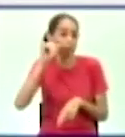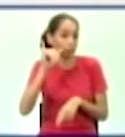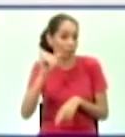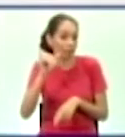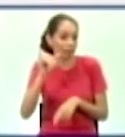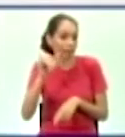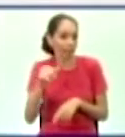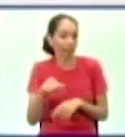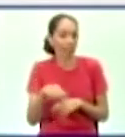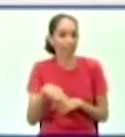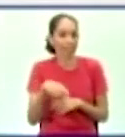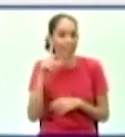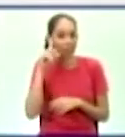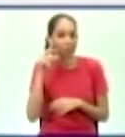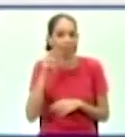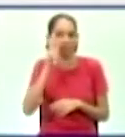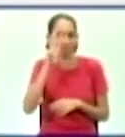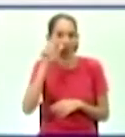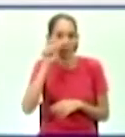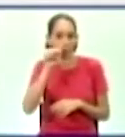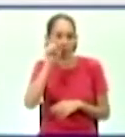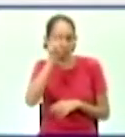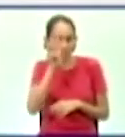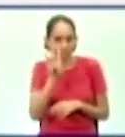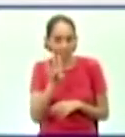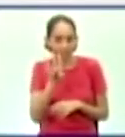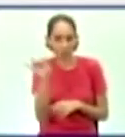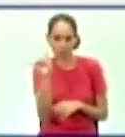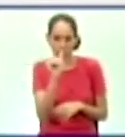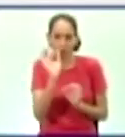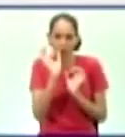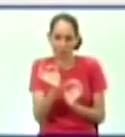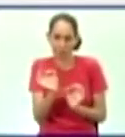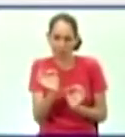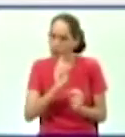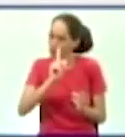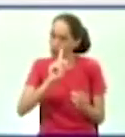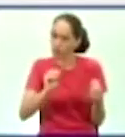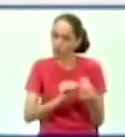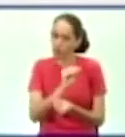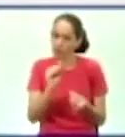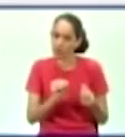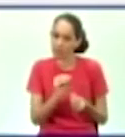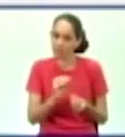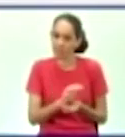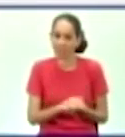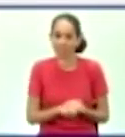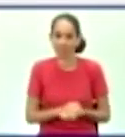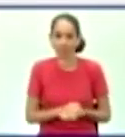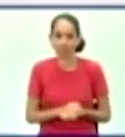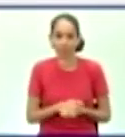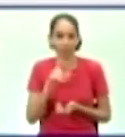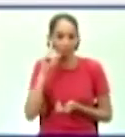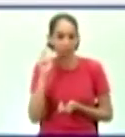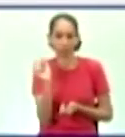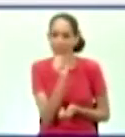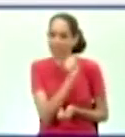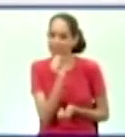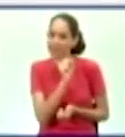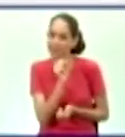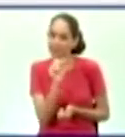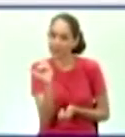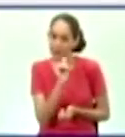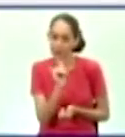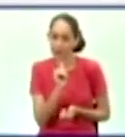grupo Buena Fe que relaciona esta constante. Mira, puedes calcularlo a través del diámetro